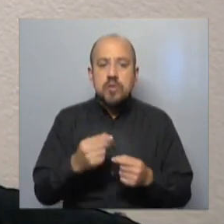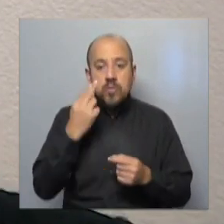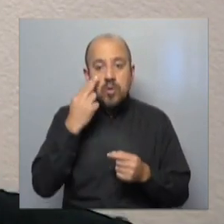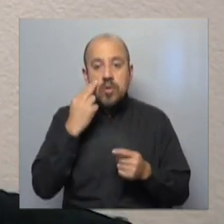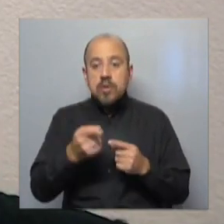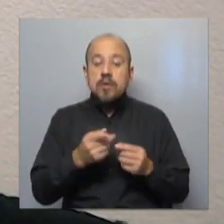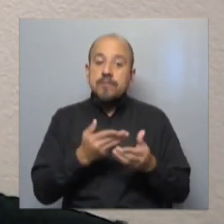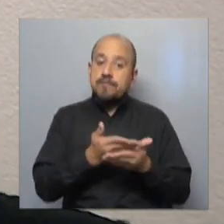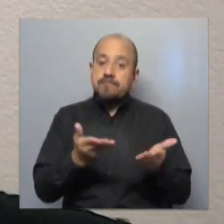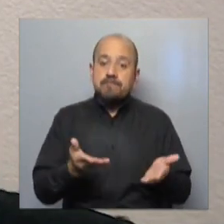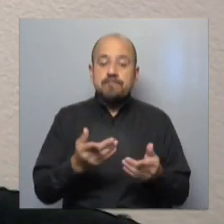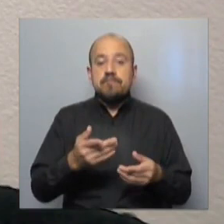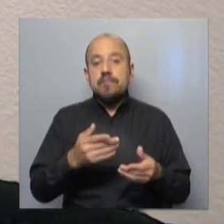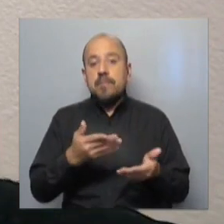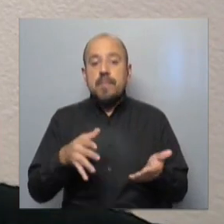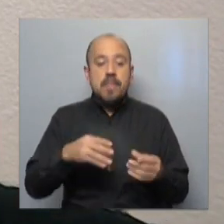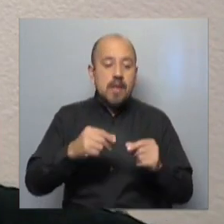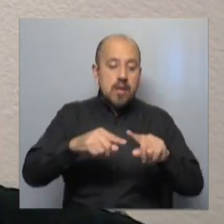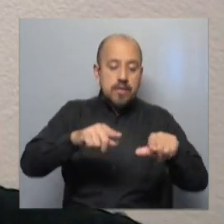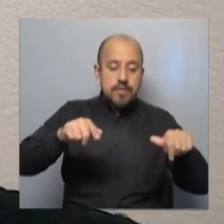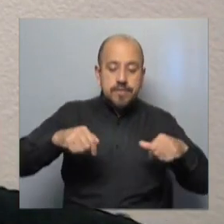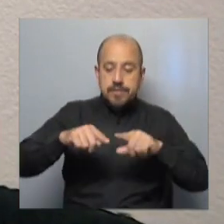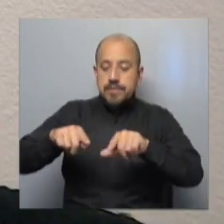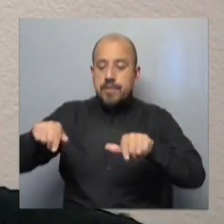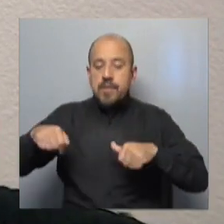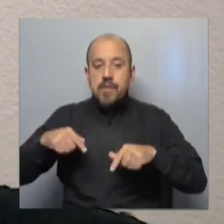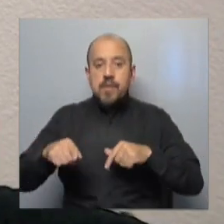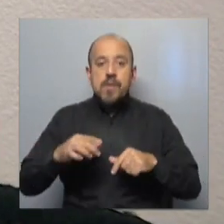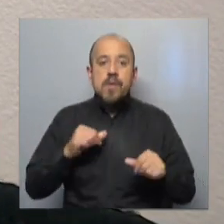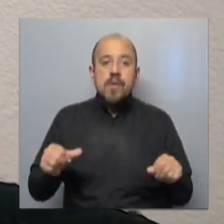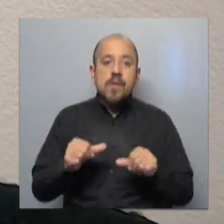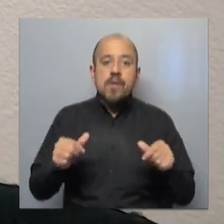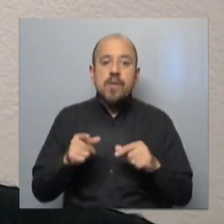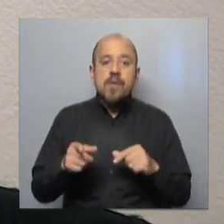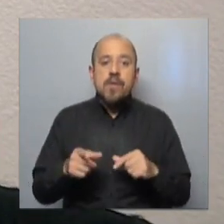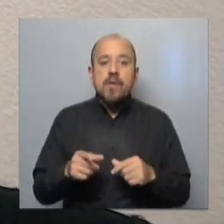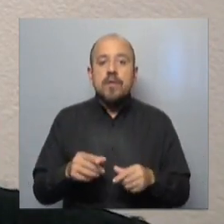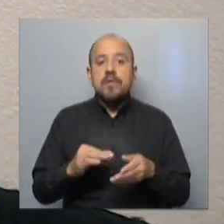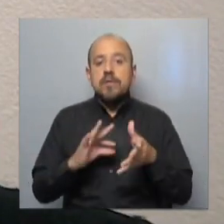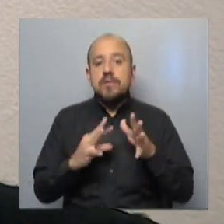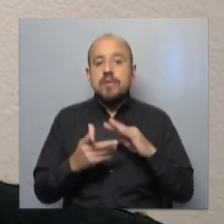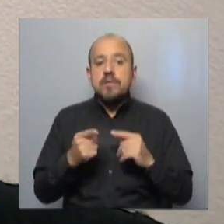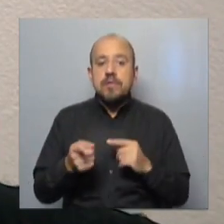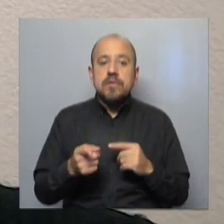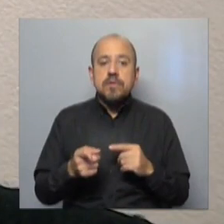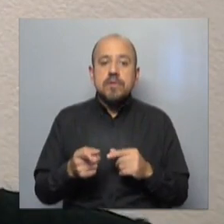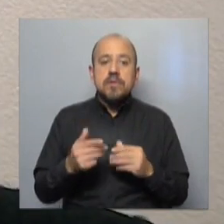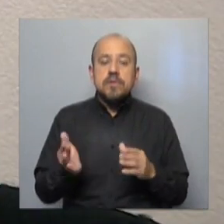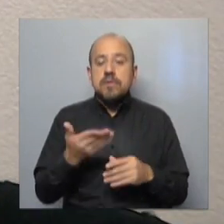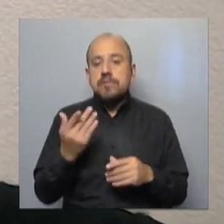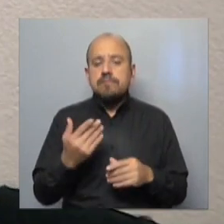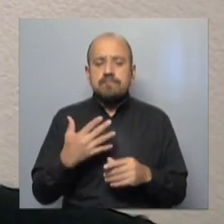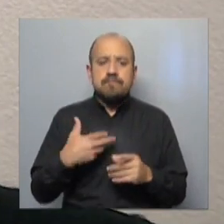claramente el ambiente y los territorios donde se desarrolla ese modelo es un modelo que explota al máximo